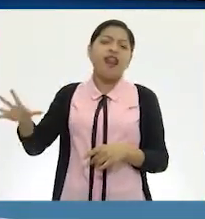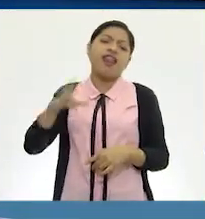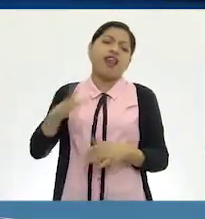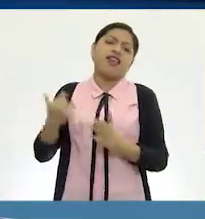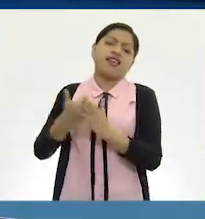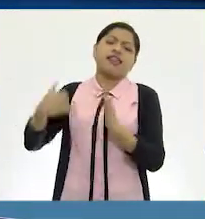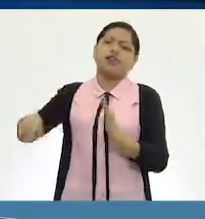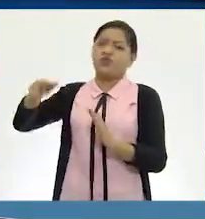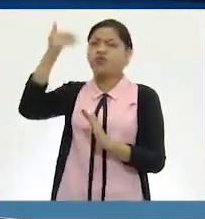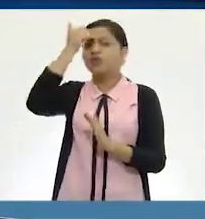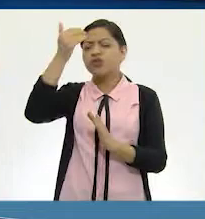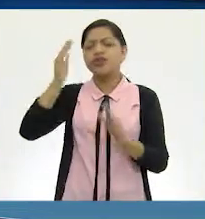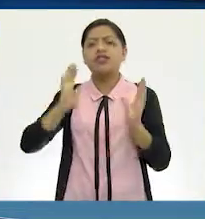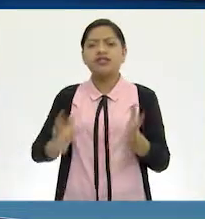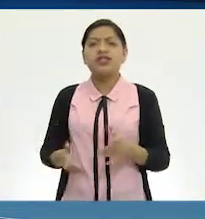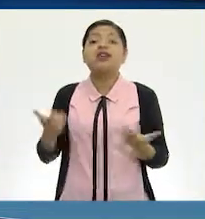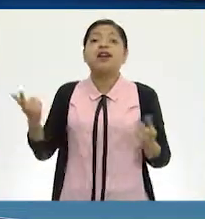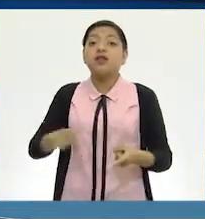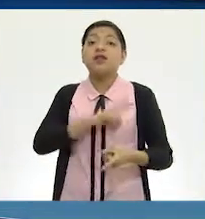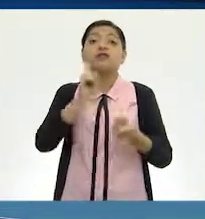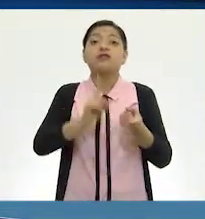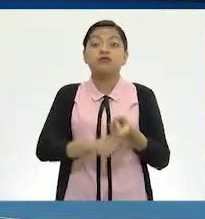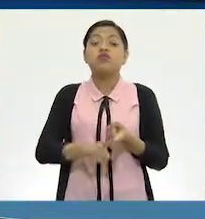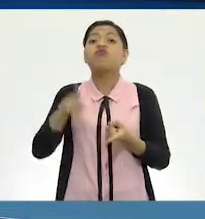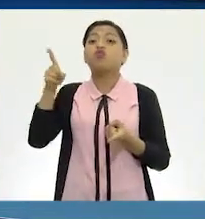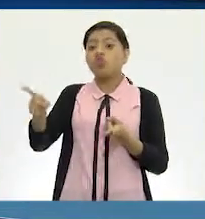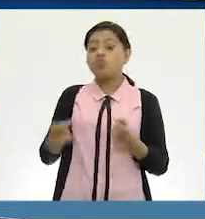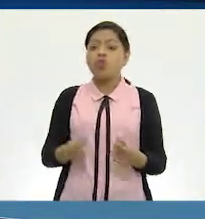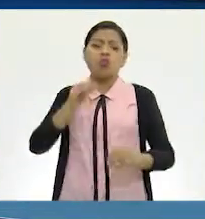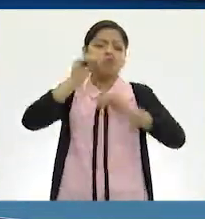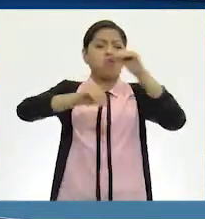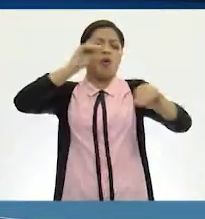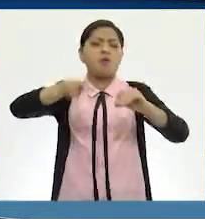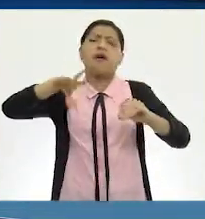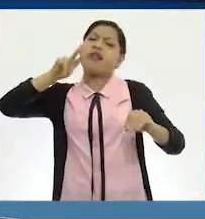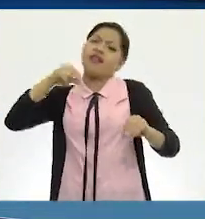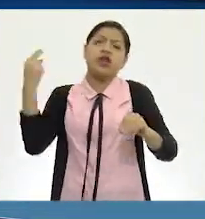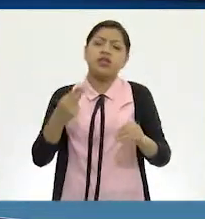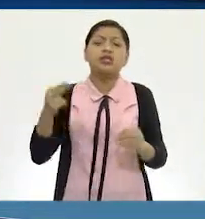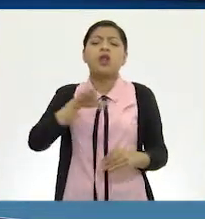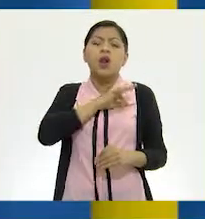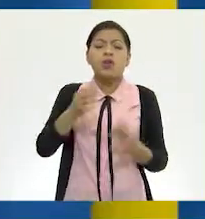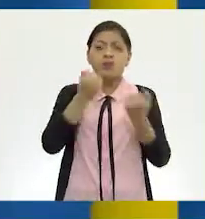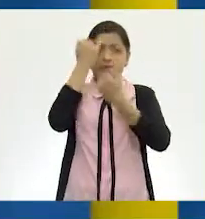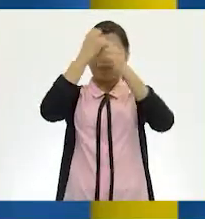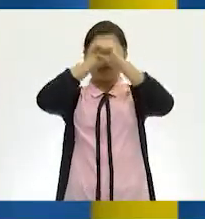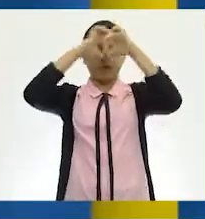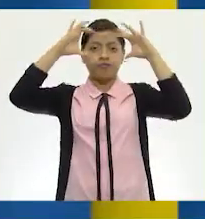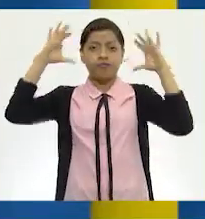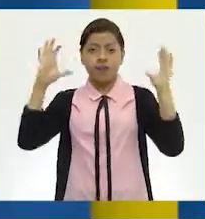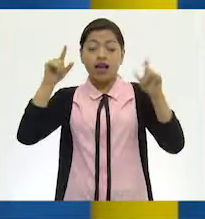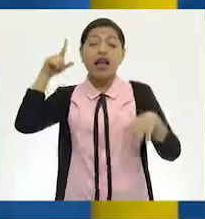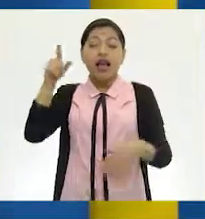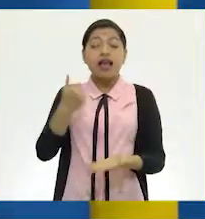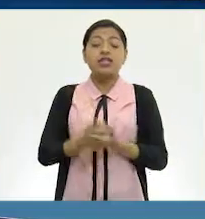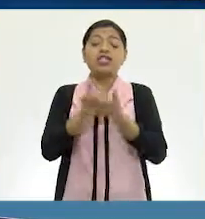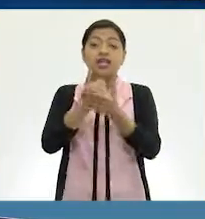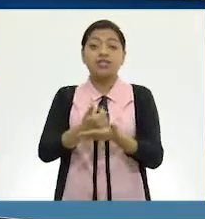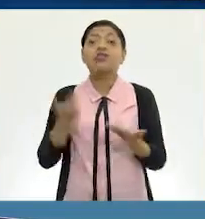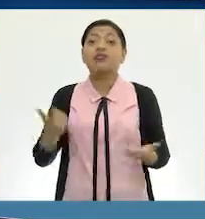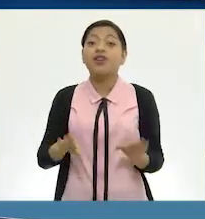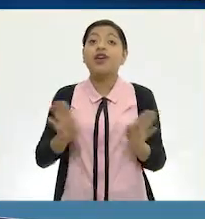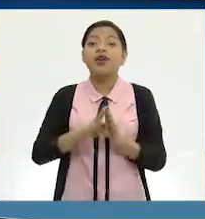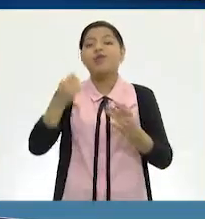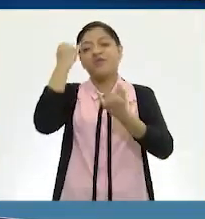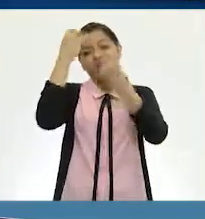estado platicando, ¿sí? Cómo él solo con la creatividad, con muy pocos elementos escenográficos, resuelve muchas cosas apelando a